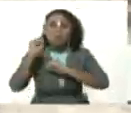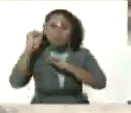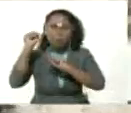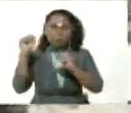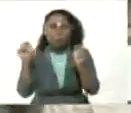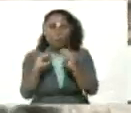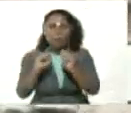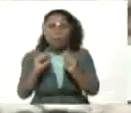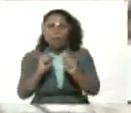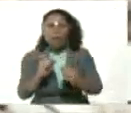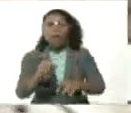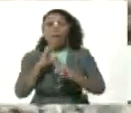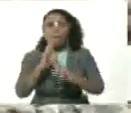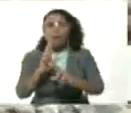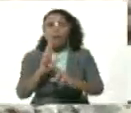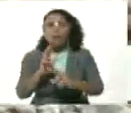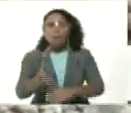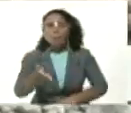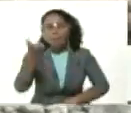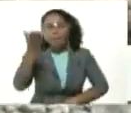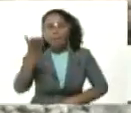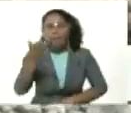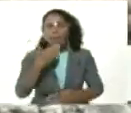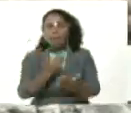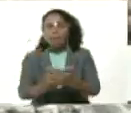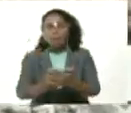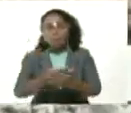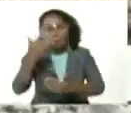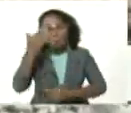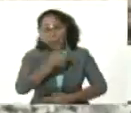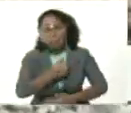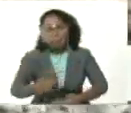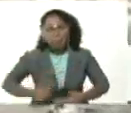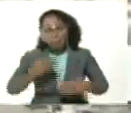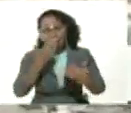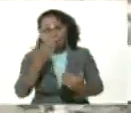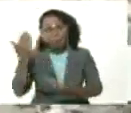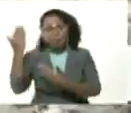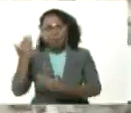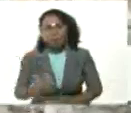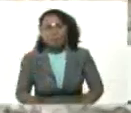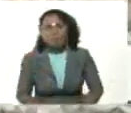saldrá resplandeciente. Muchas gracias. Gracias, comandante presidente. Adelante.